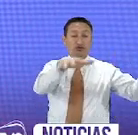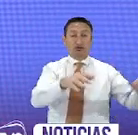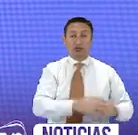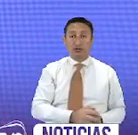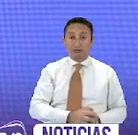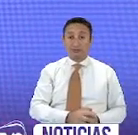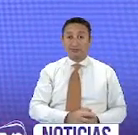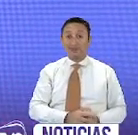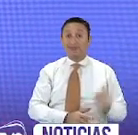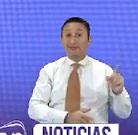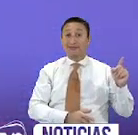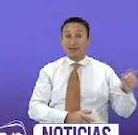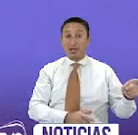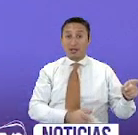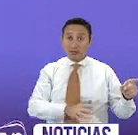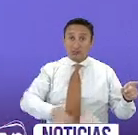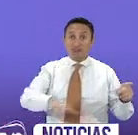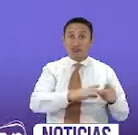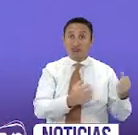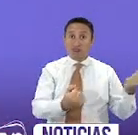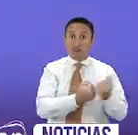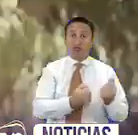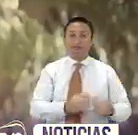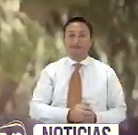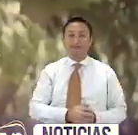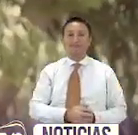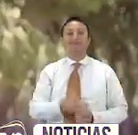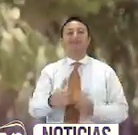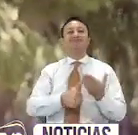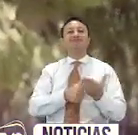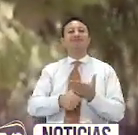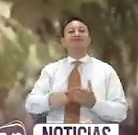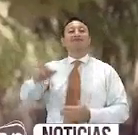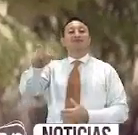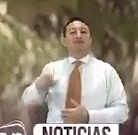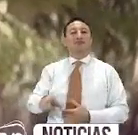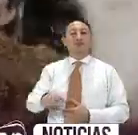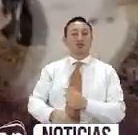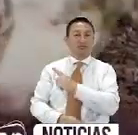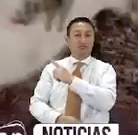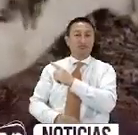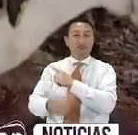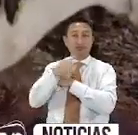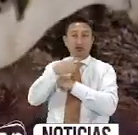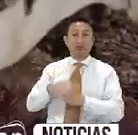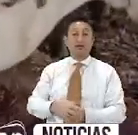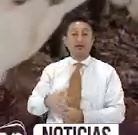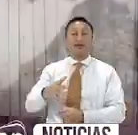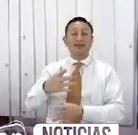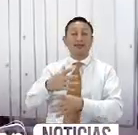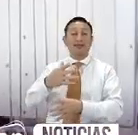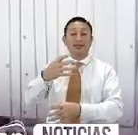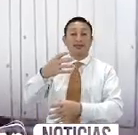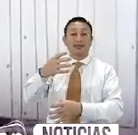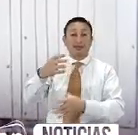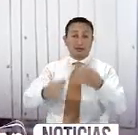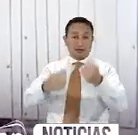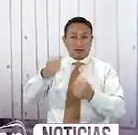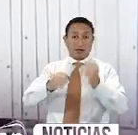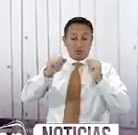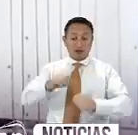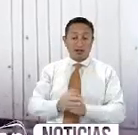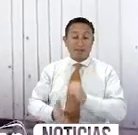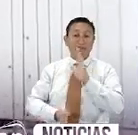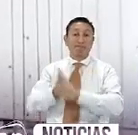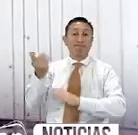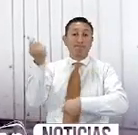es donde tenemos que impulsar. Además, el ministro Franklin Palacio señaló que busca que los productos lácteos ecuatorianos puedan acceder a China.